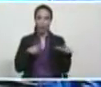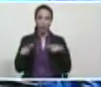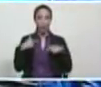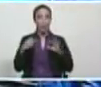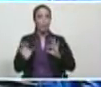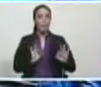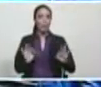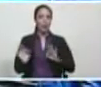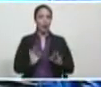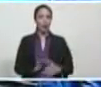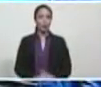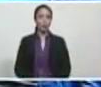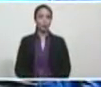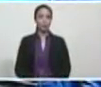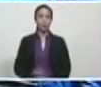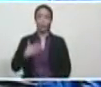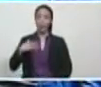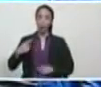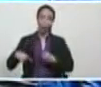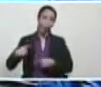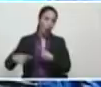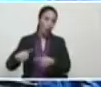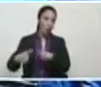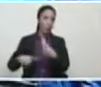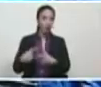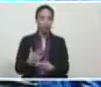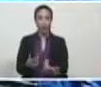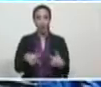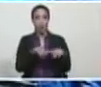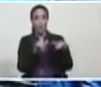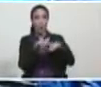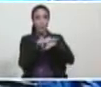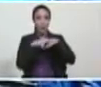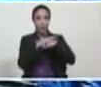Listo, compañero, pero esto es día a día, este es el trabajo de un ministro.